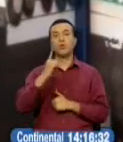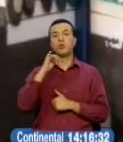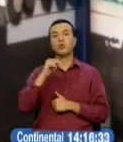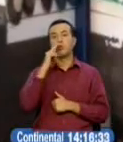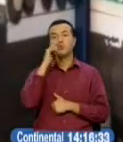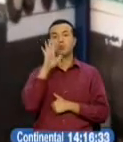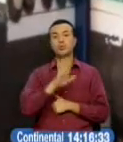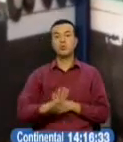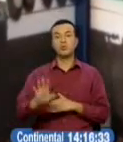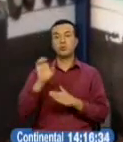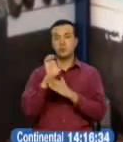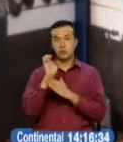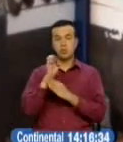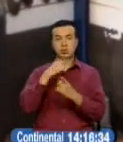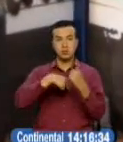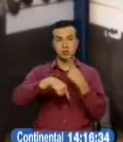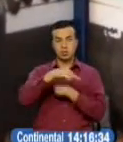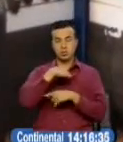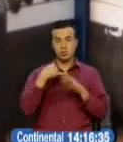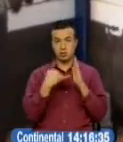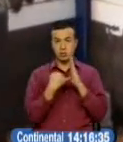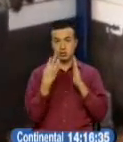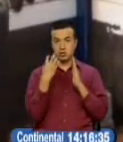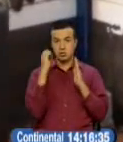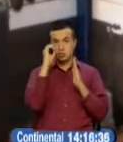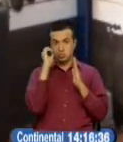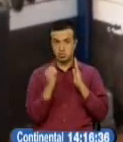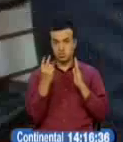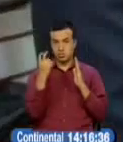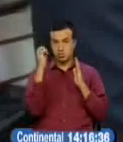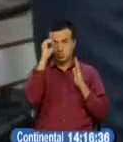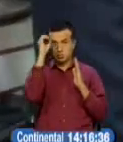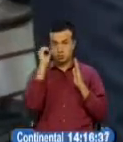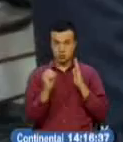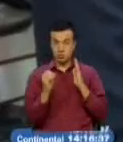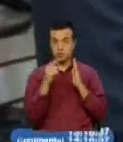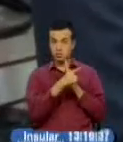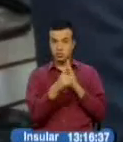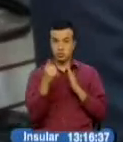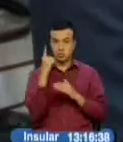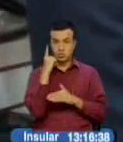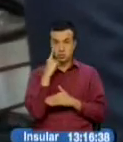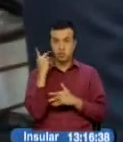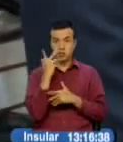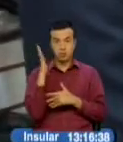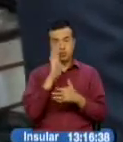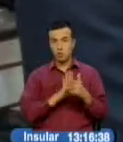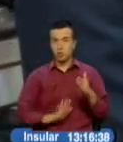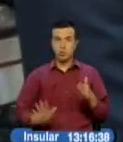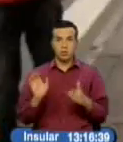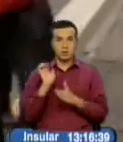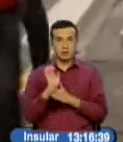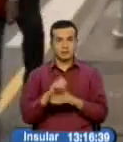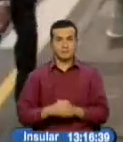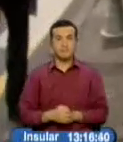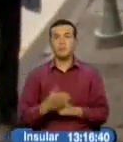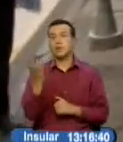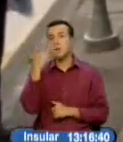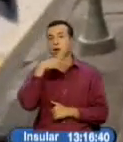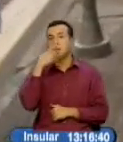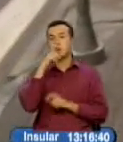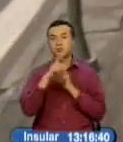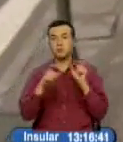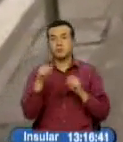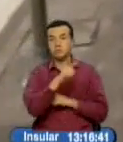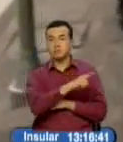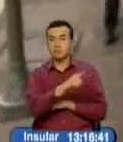en todo el país retornará el IVA del 14 al 12%, medida que se socializa a nivel nacional. En Ambato, personal